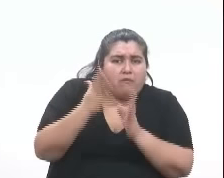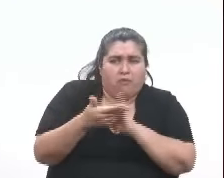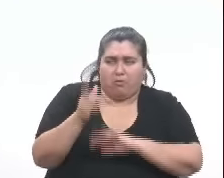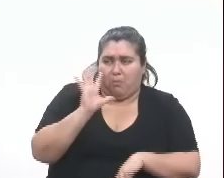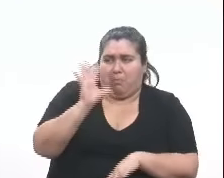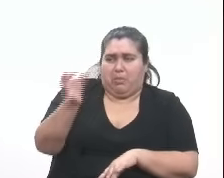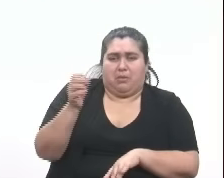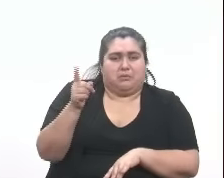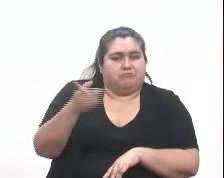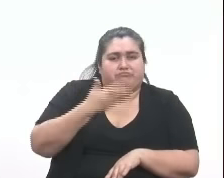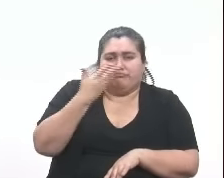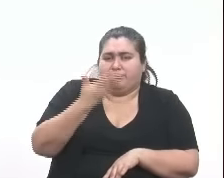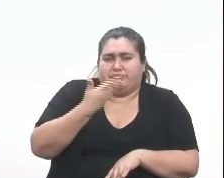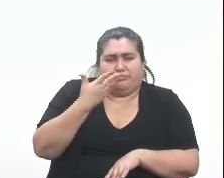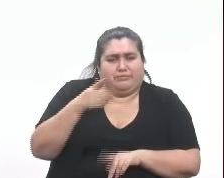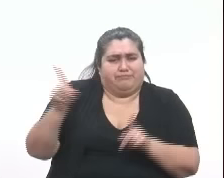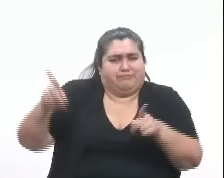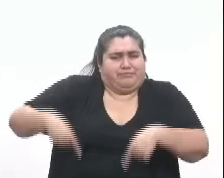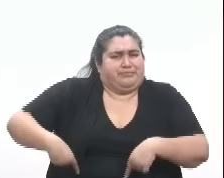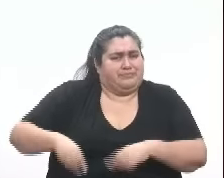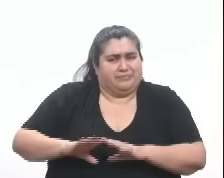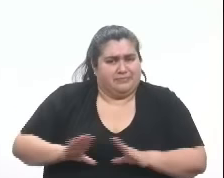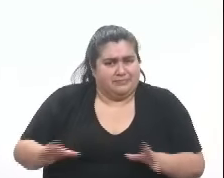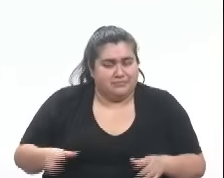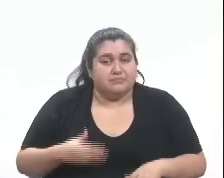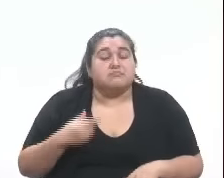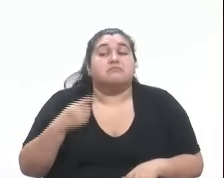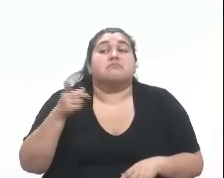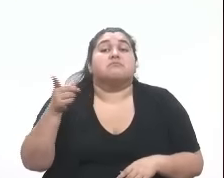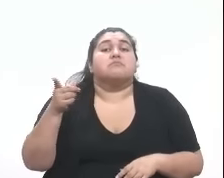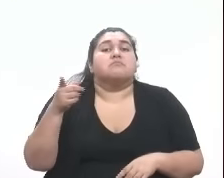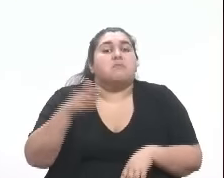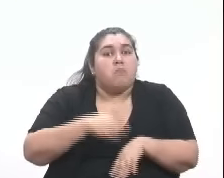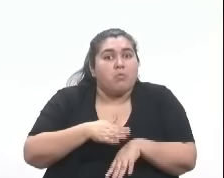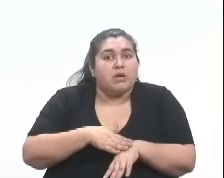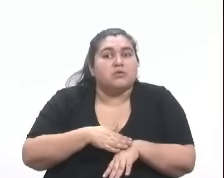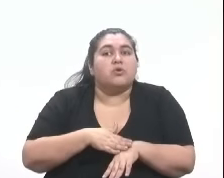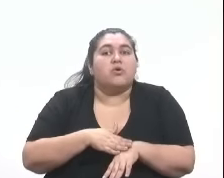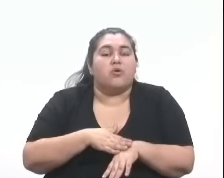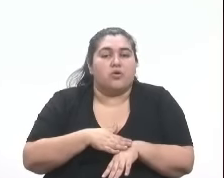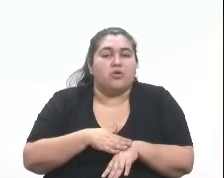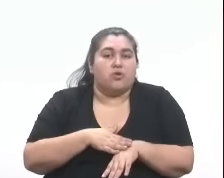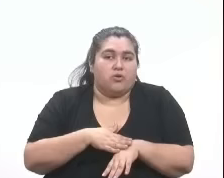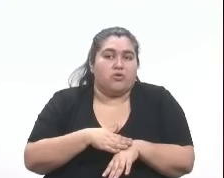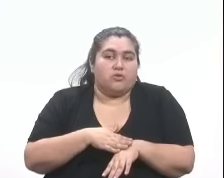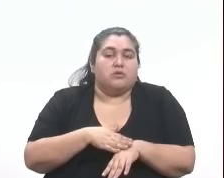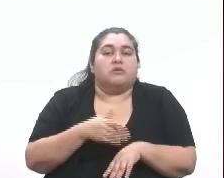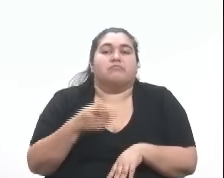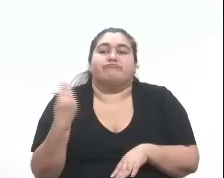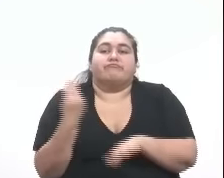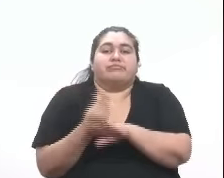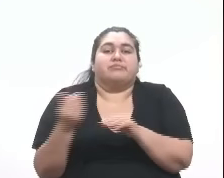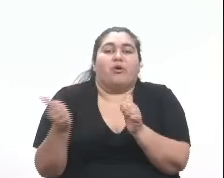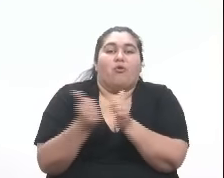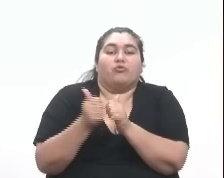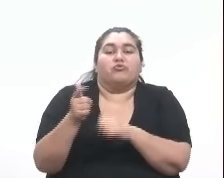entendía el Estado. Y entonces le colocaron atrás a Stuzenegger y a Caputo.